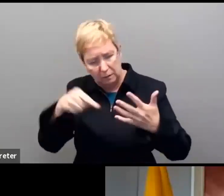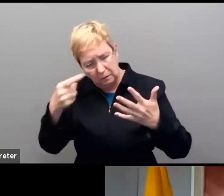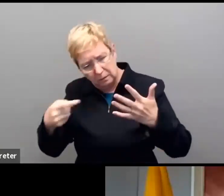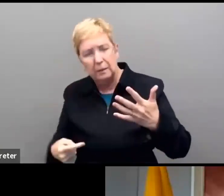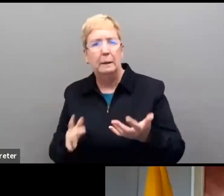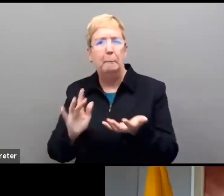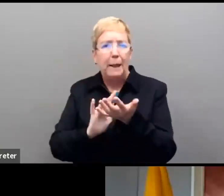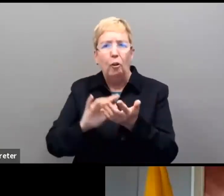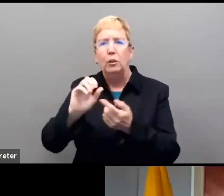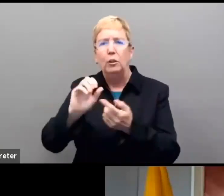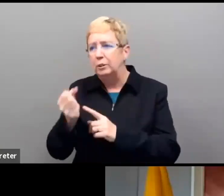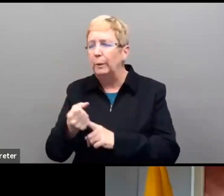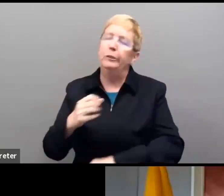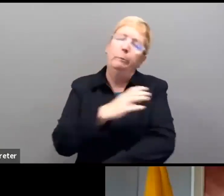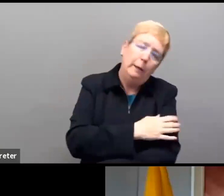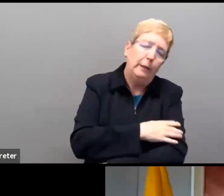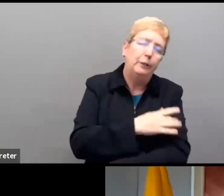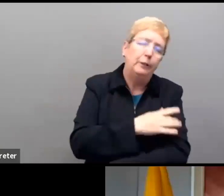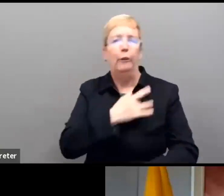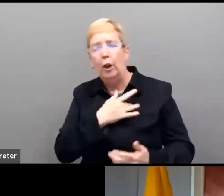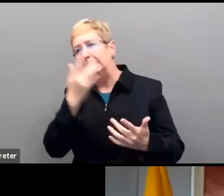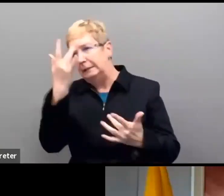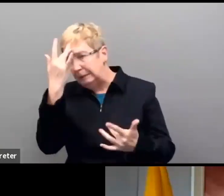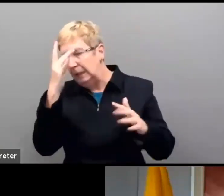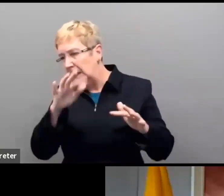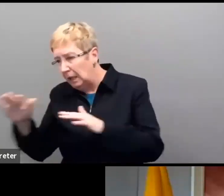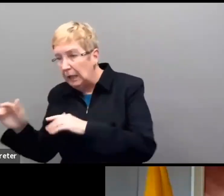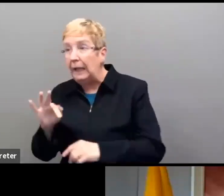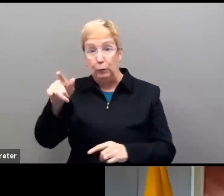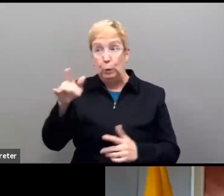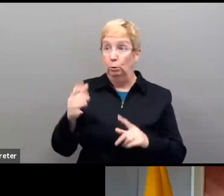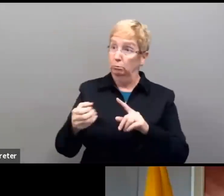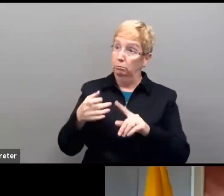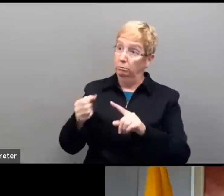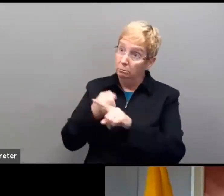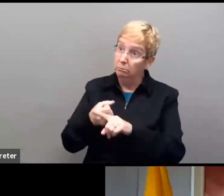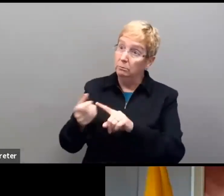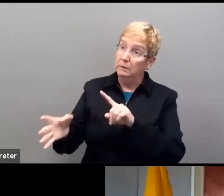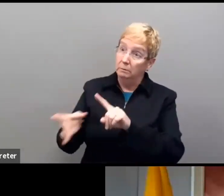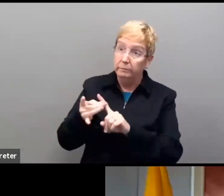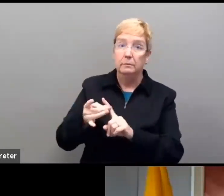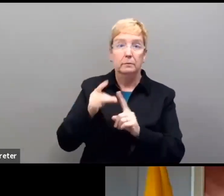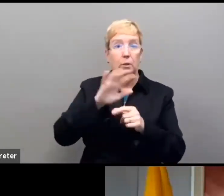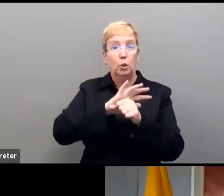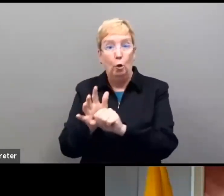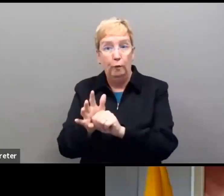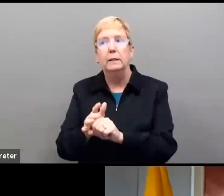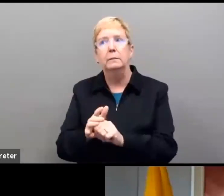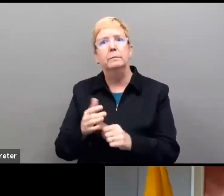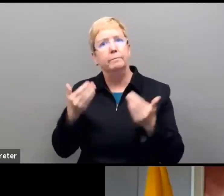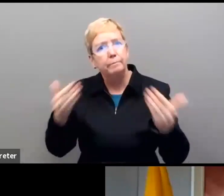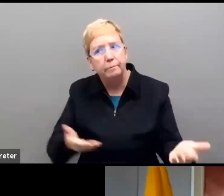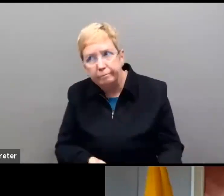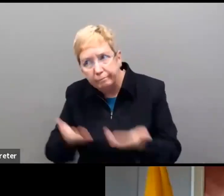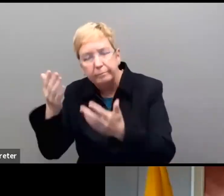esas cosas pueden ser suficientes o no. La gente tiene que buscar tratamiento si tiene más de 65,